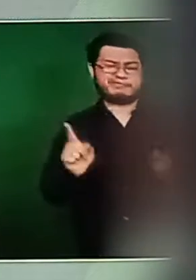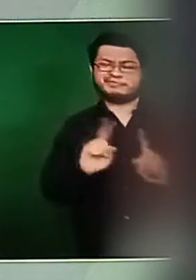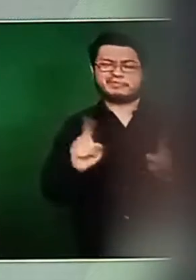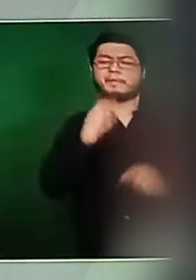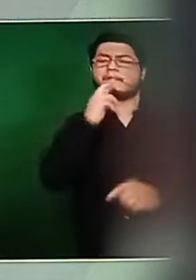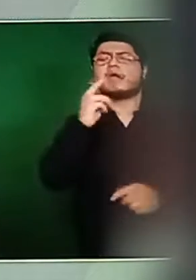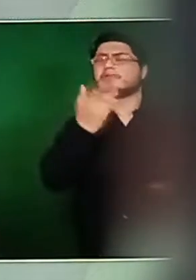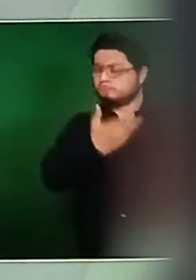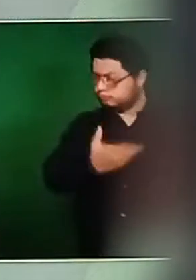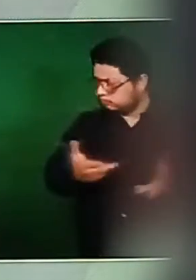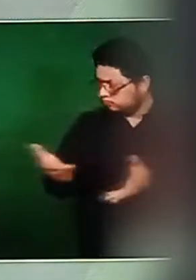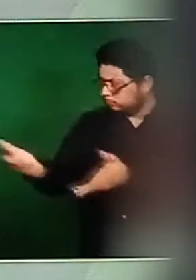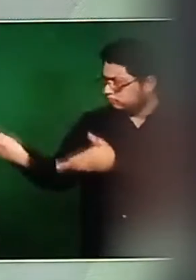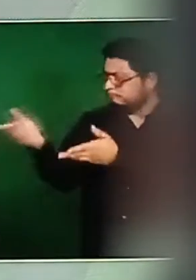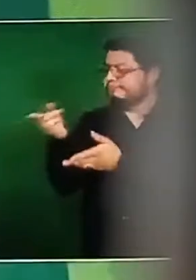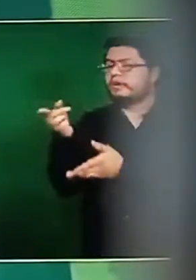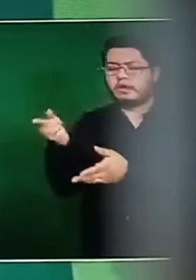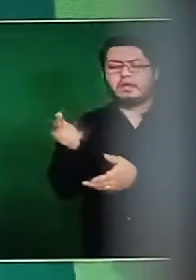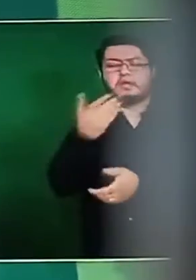Entonces,